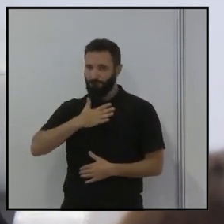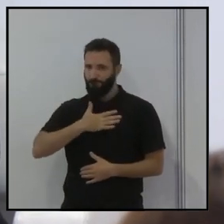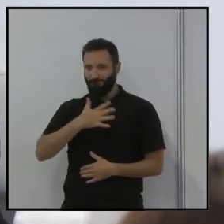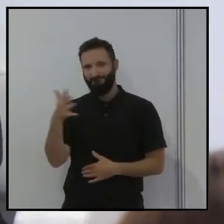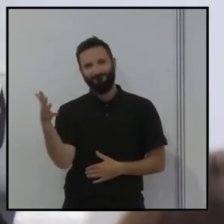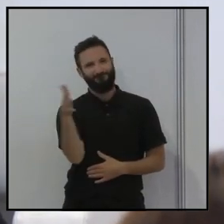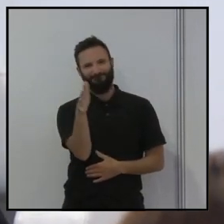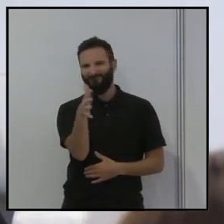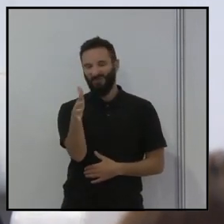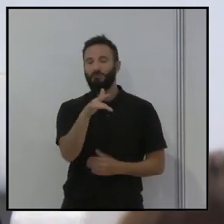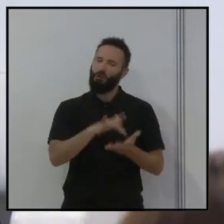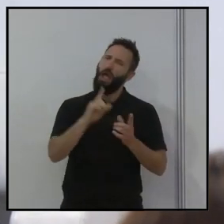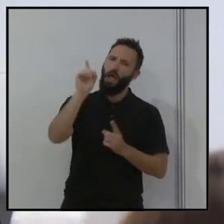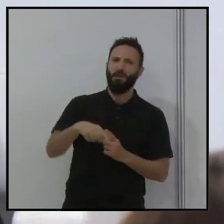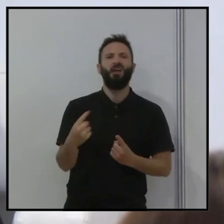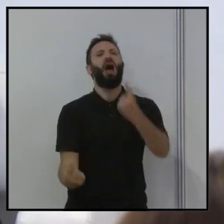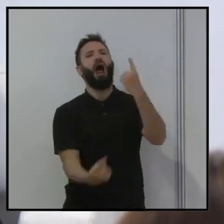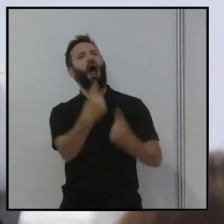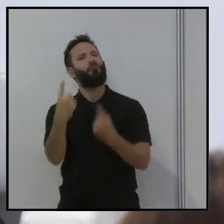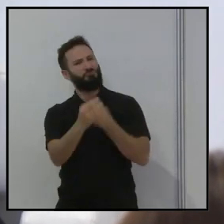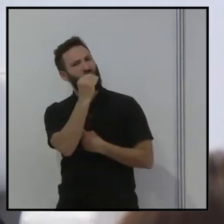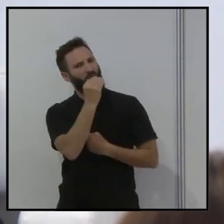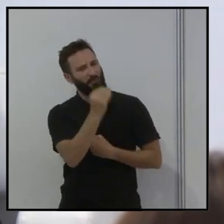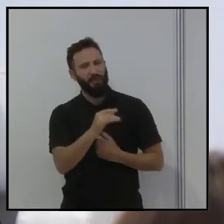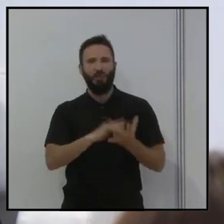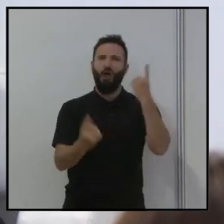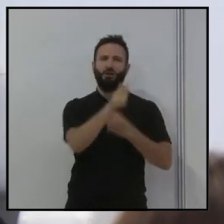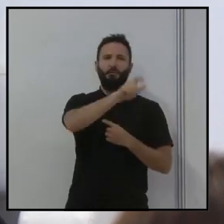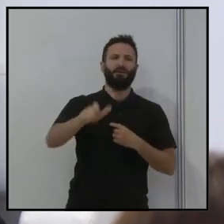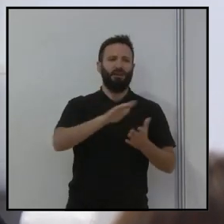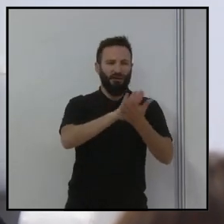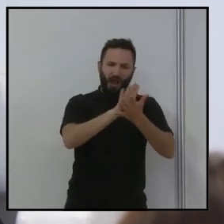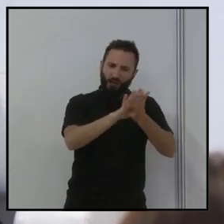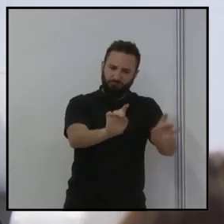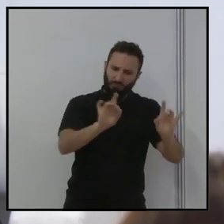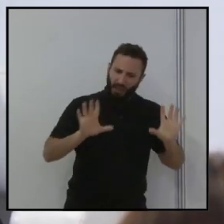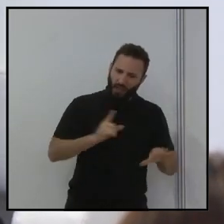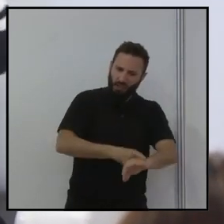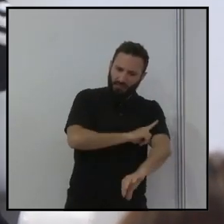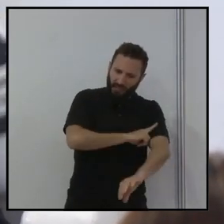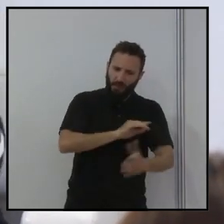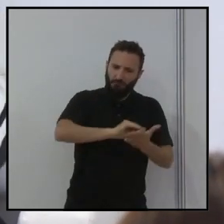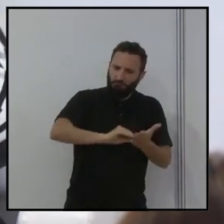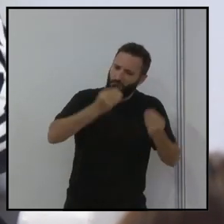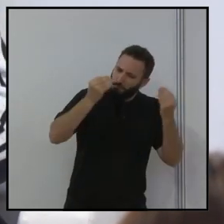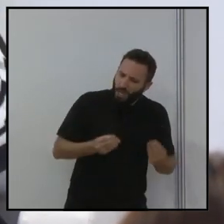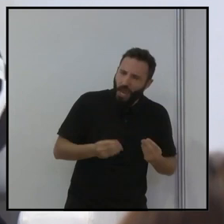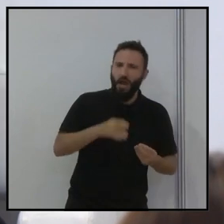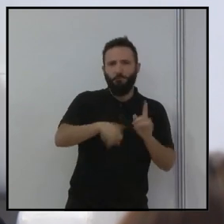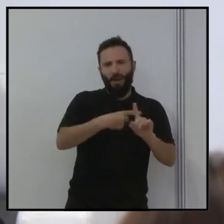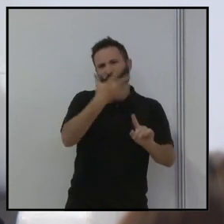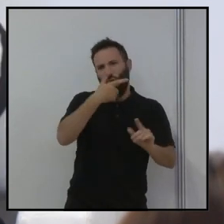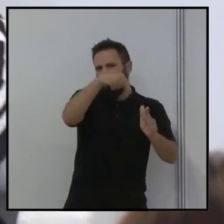regulera. Hay excepciones, por supuesto, ¿eh? Quiero decir, todos lo sabemos, hay gente que lo trata con una delicadeza extrema, muy bien, que escribe muy bien y que lo conoce.